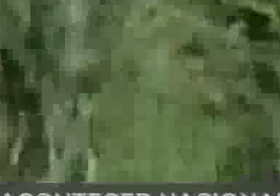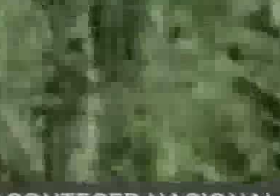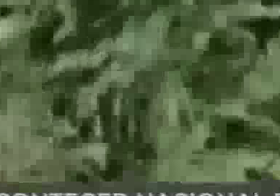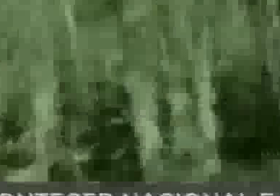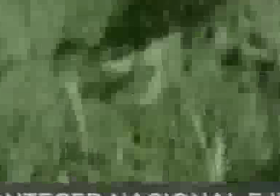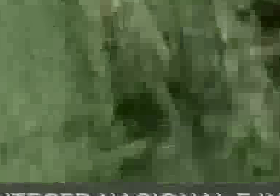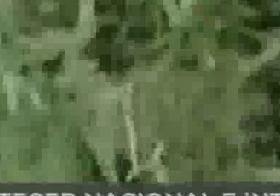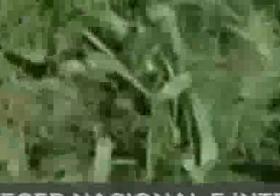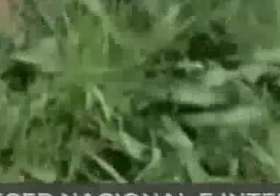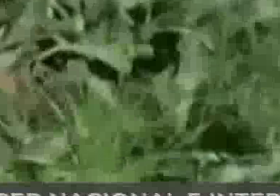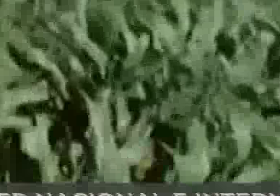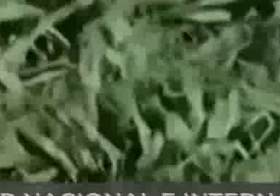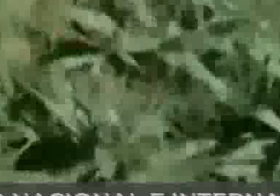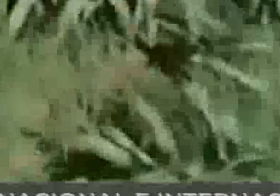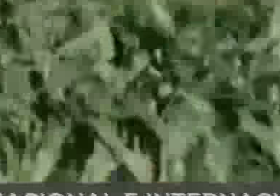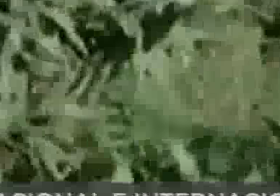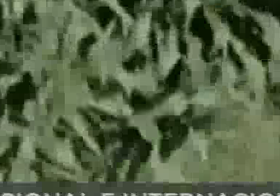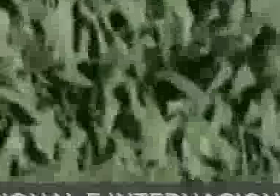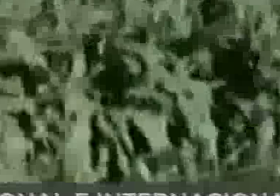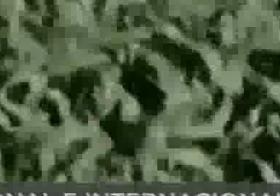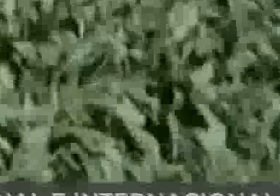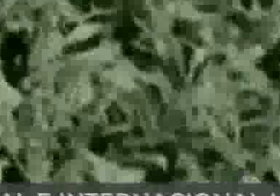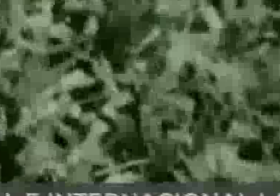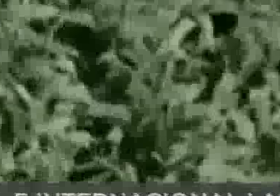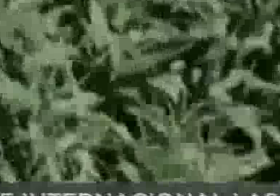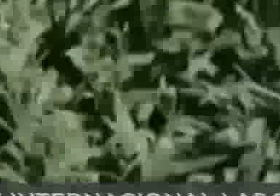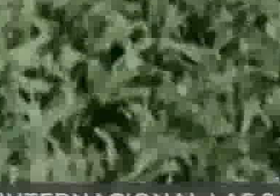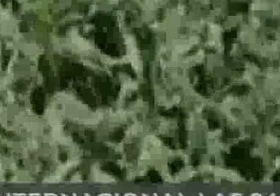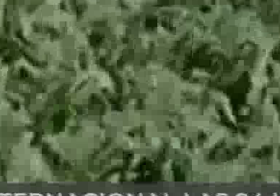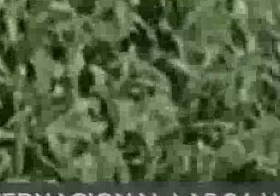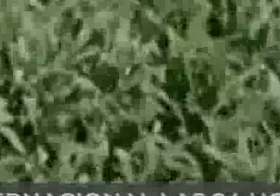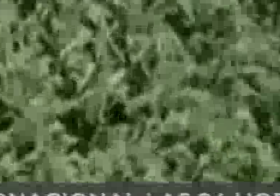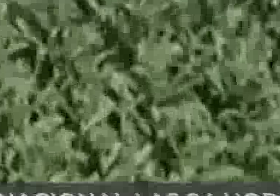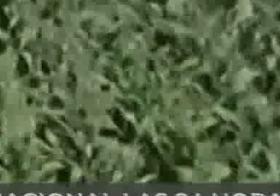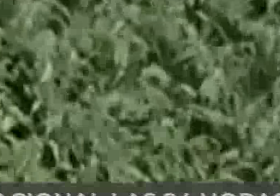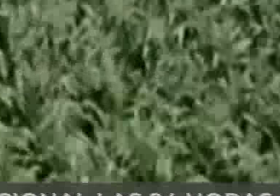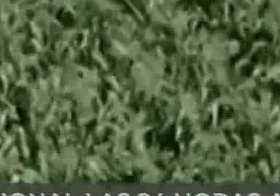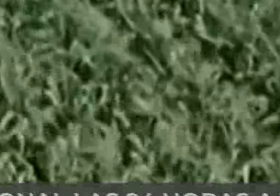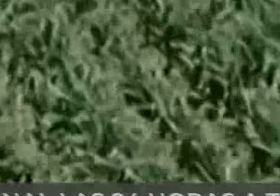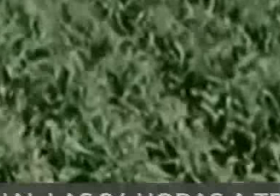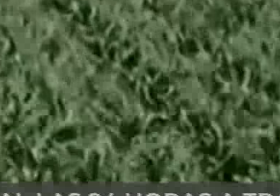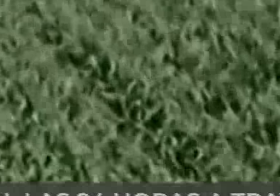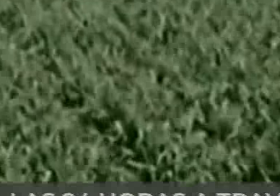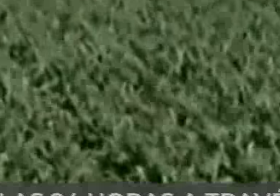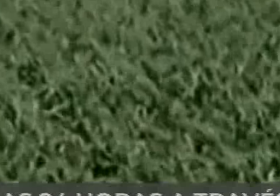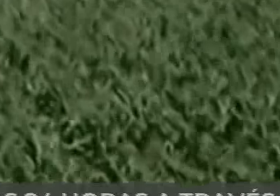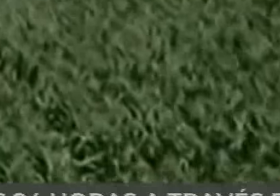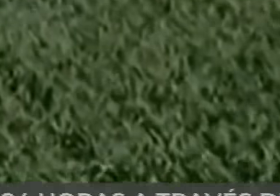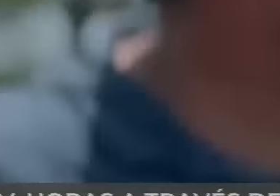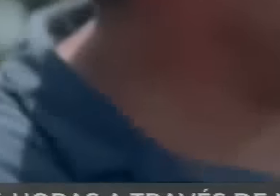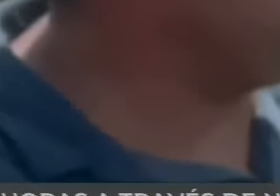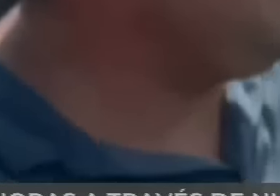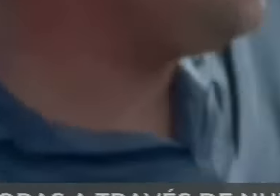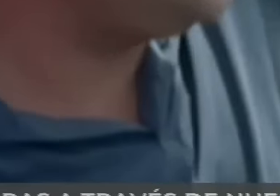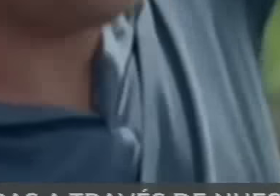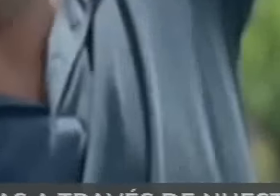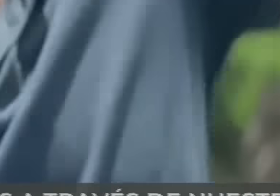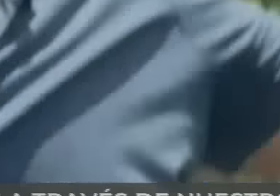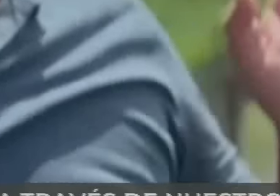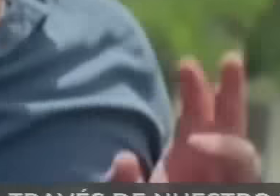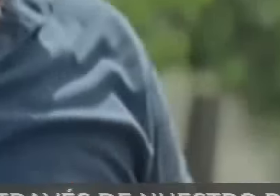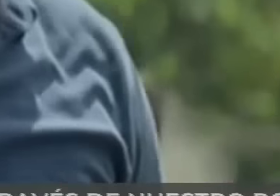y que está haciendo un maravilloso trabajo en alianza con unos compañeros del sector privado. Están produciendo